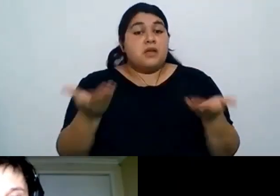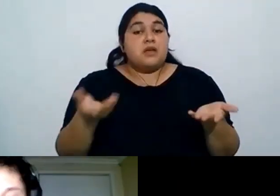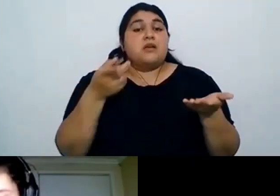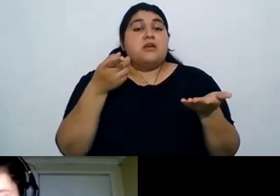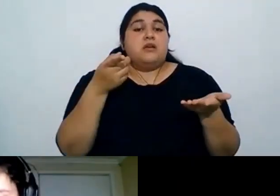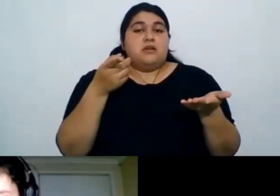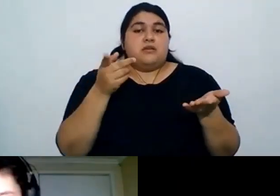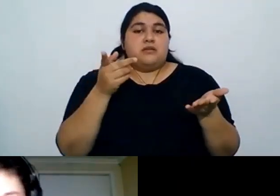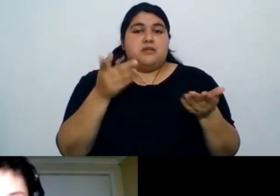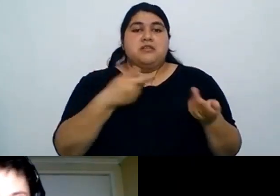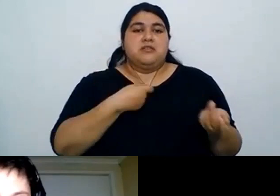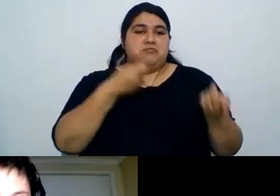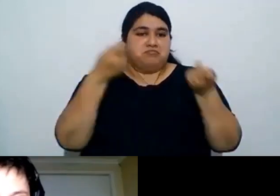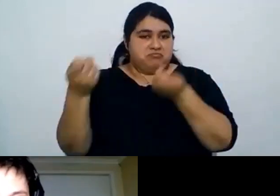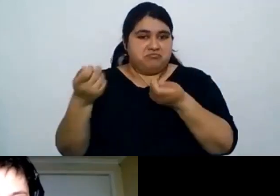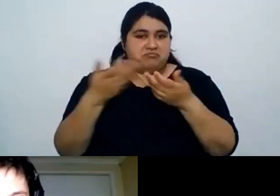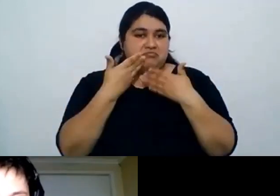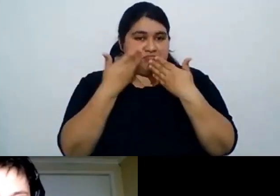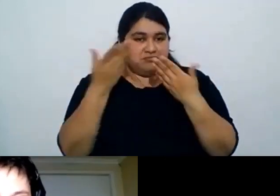dejo la palabra.